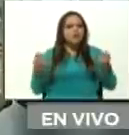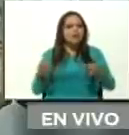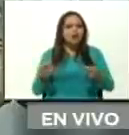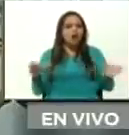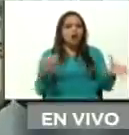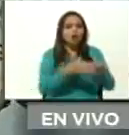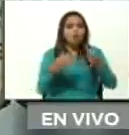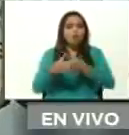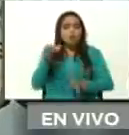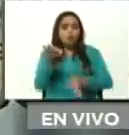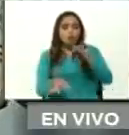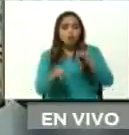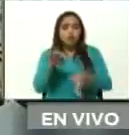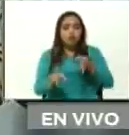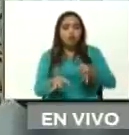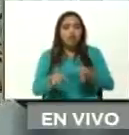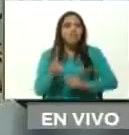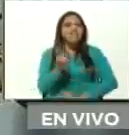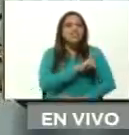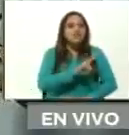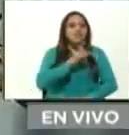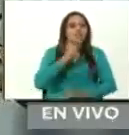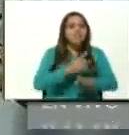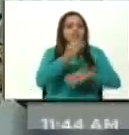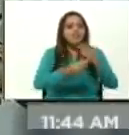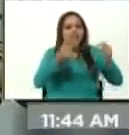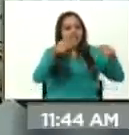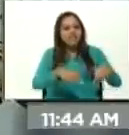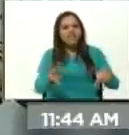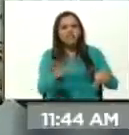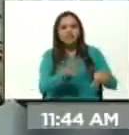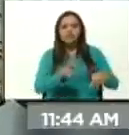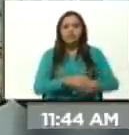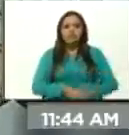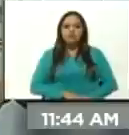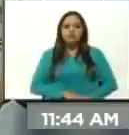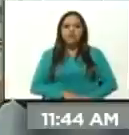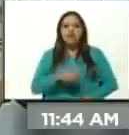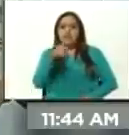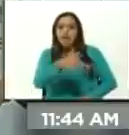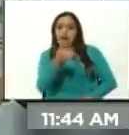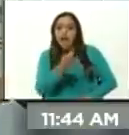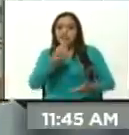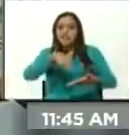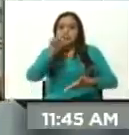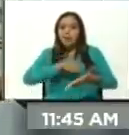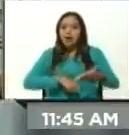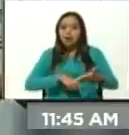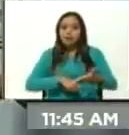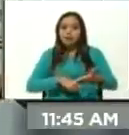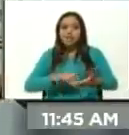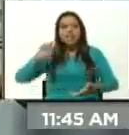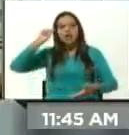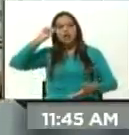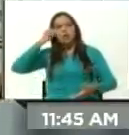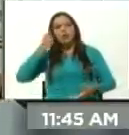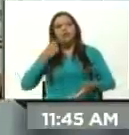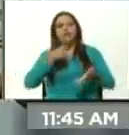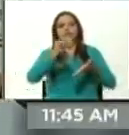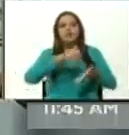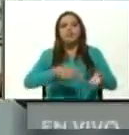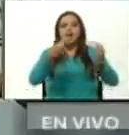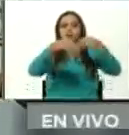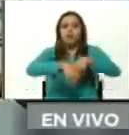órganos de justicia de Venezuela. Eso es lo que está firmado en el memorándum de entendimiento.